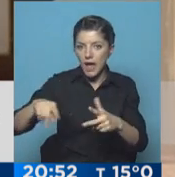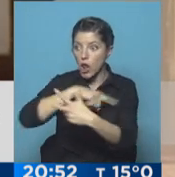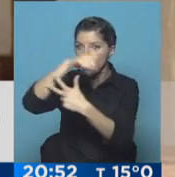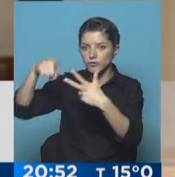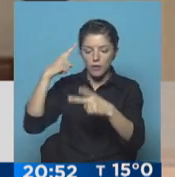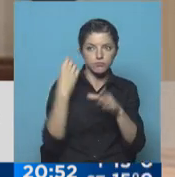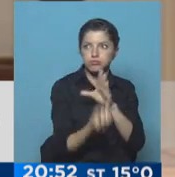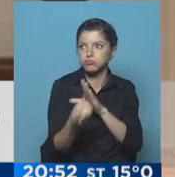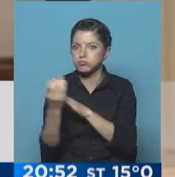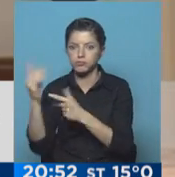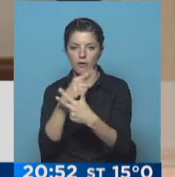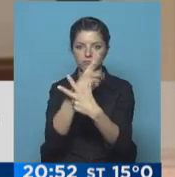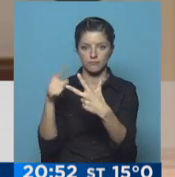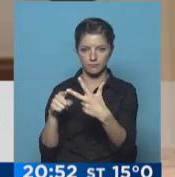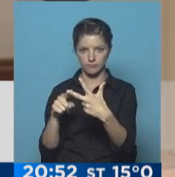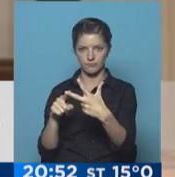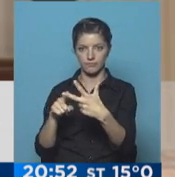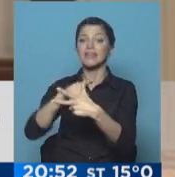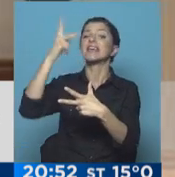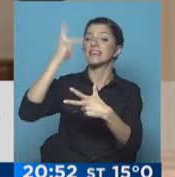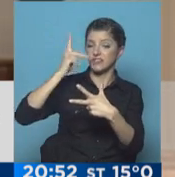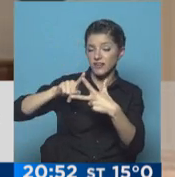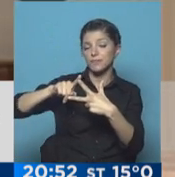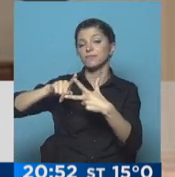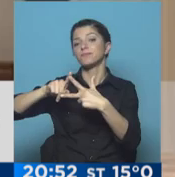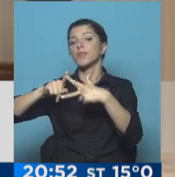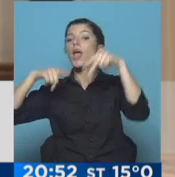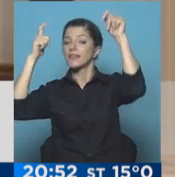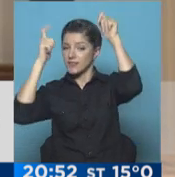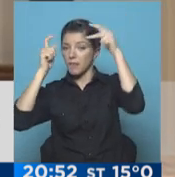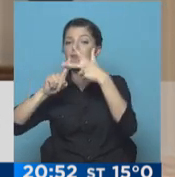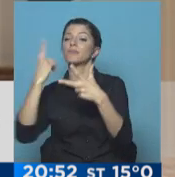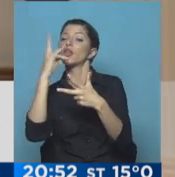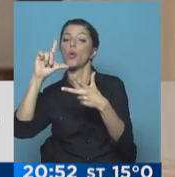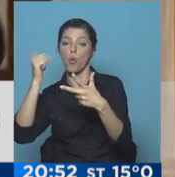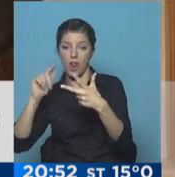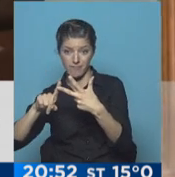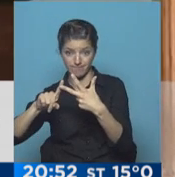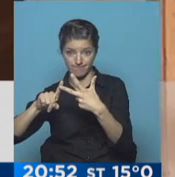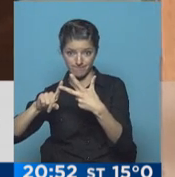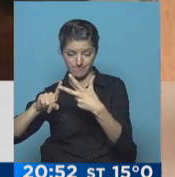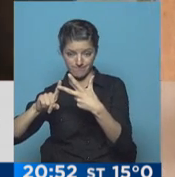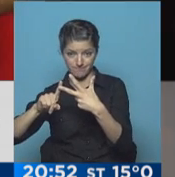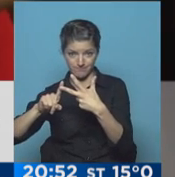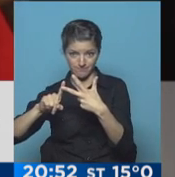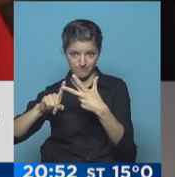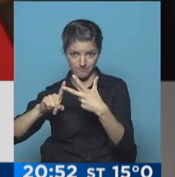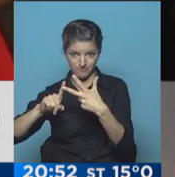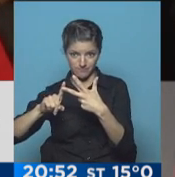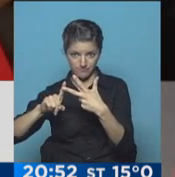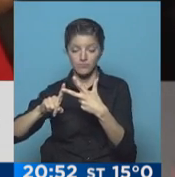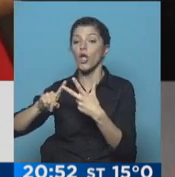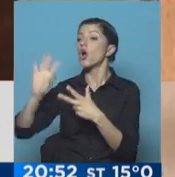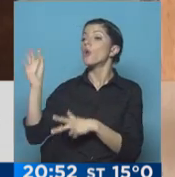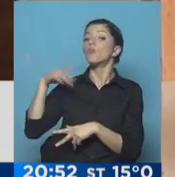tres personajes, Néstor, Hugo y Lula. Gran parte de lo que hemos